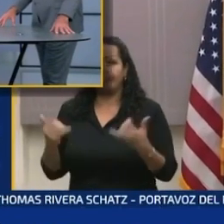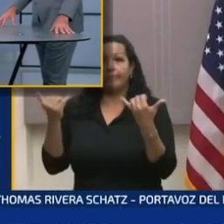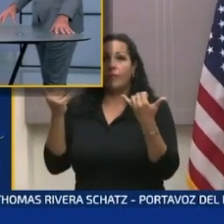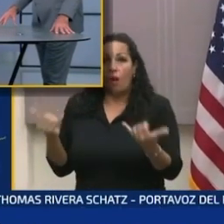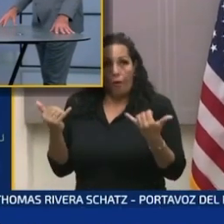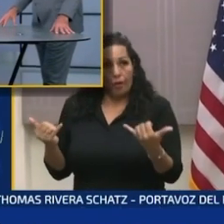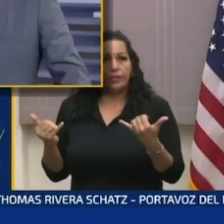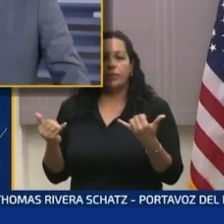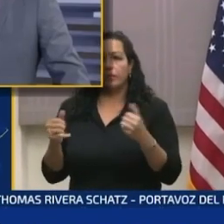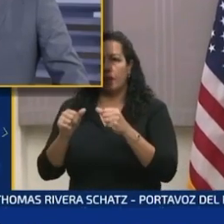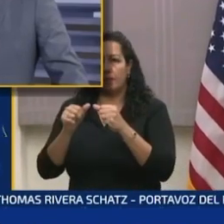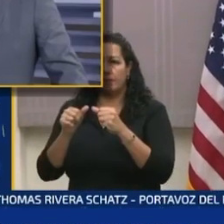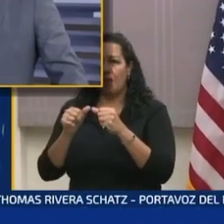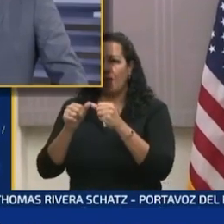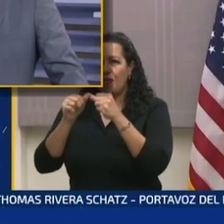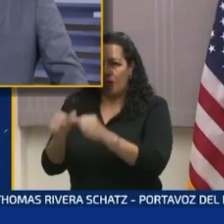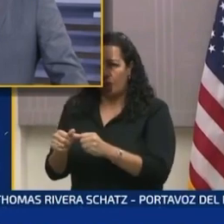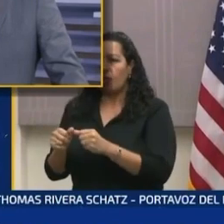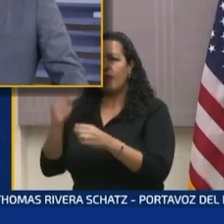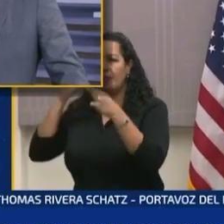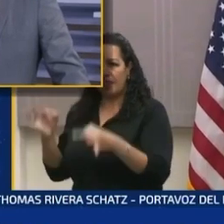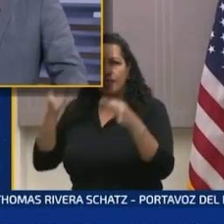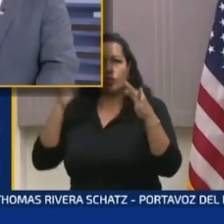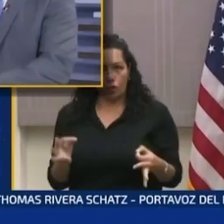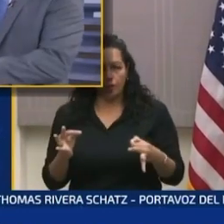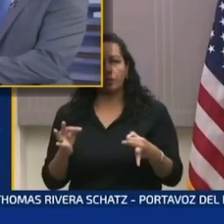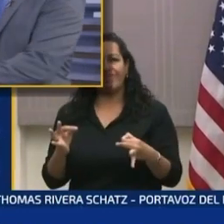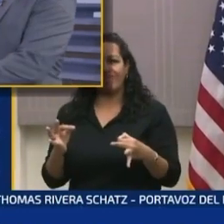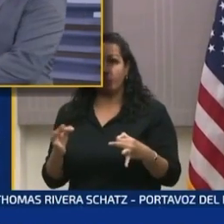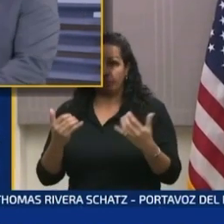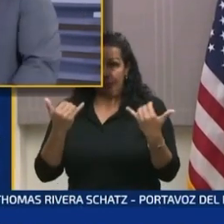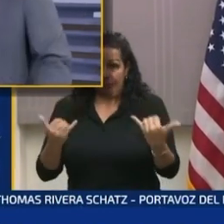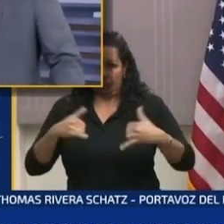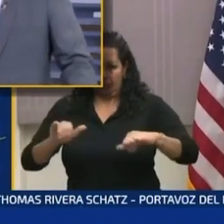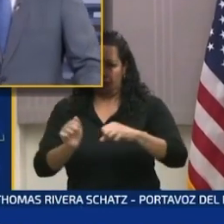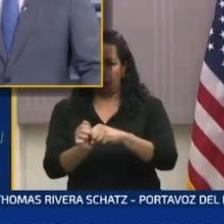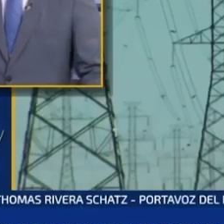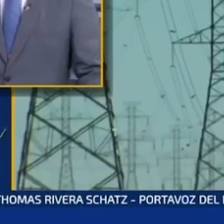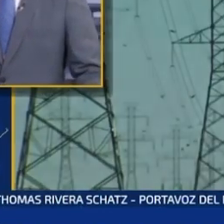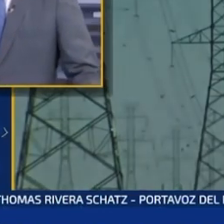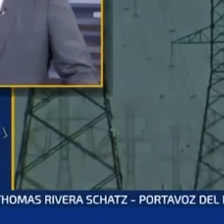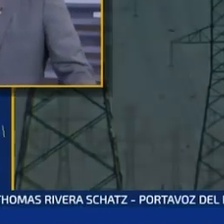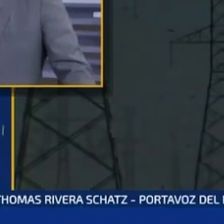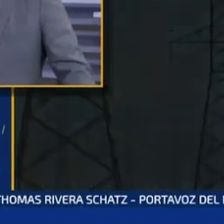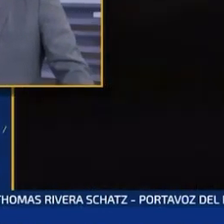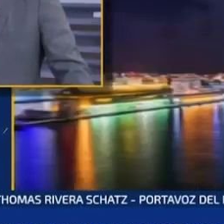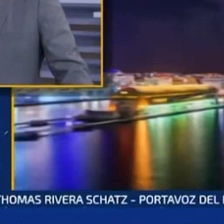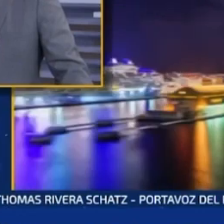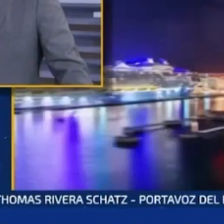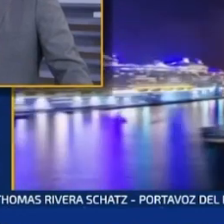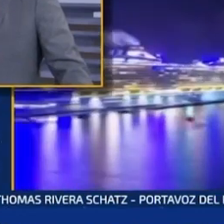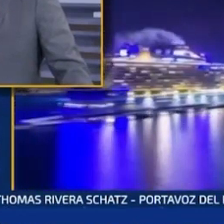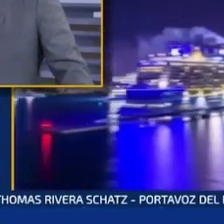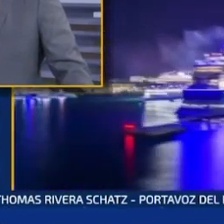mostrarse tolerante, paciente o desentendido porque hay un contrato con Luma. Nuestro gobierno tiene que mostrarse que está en sintonía